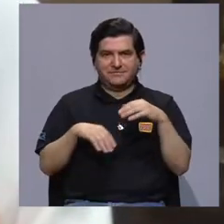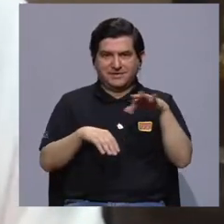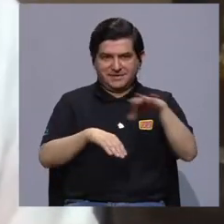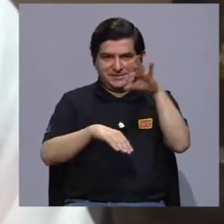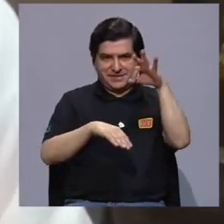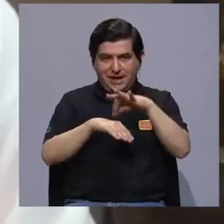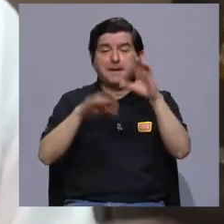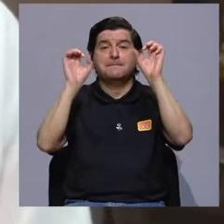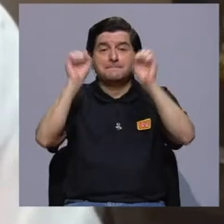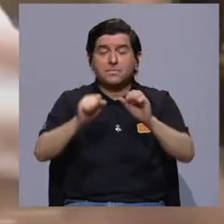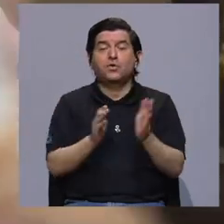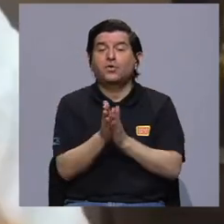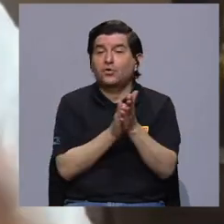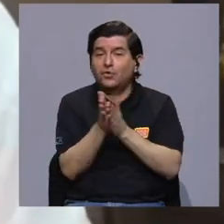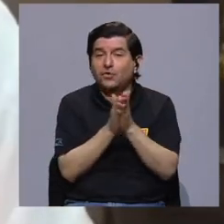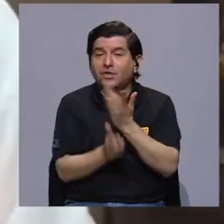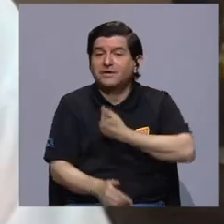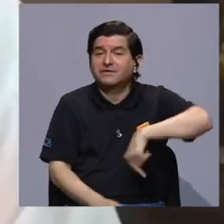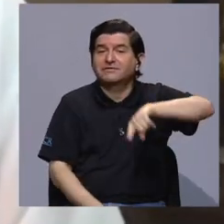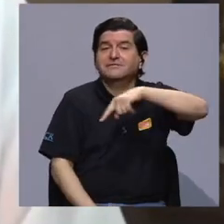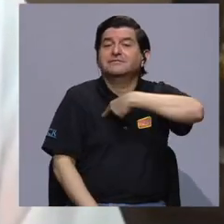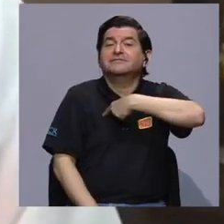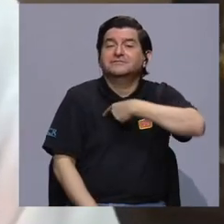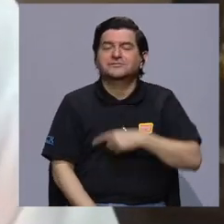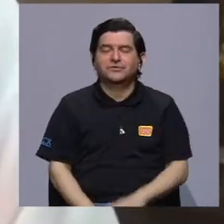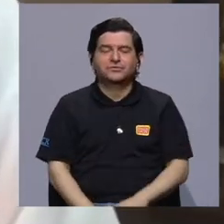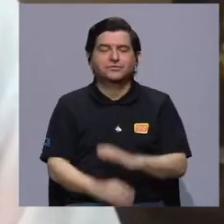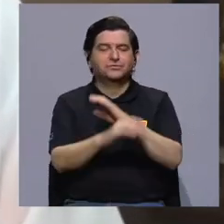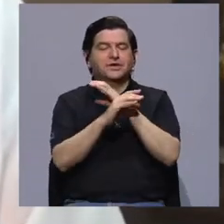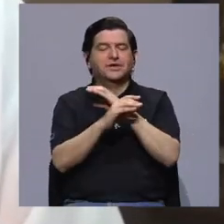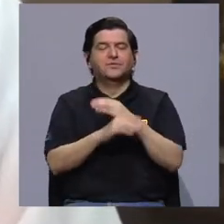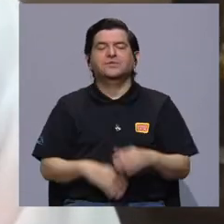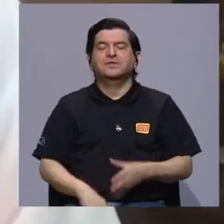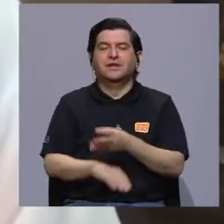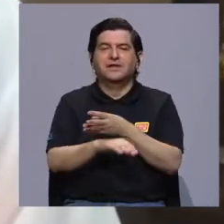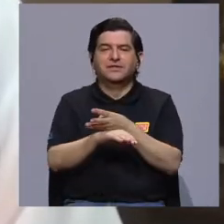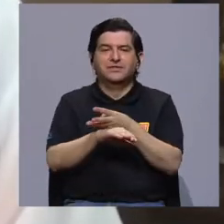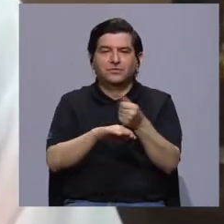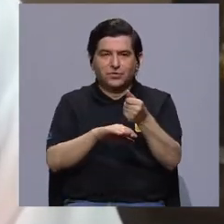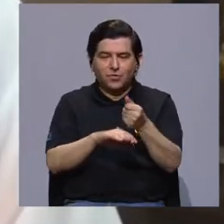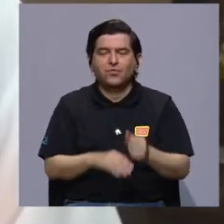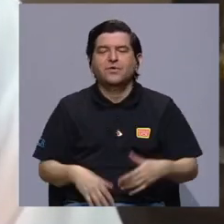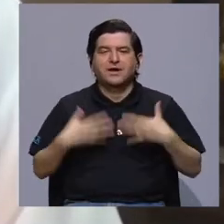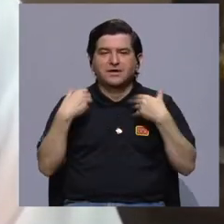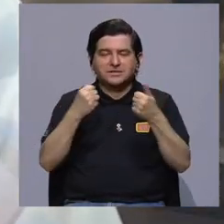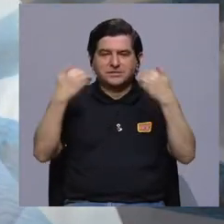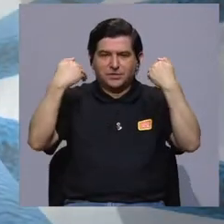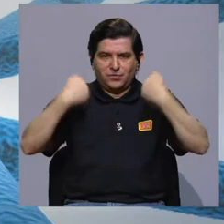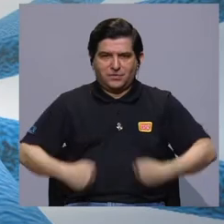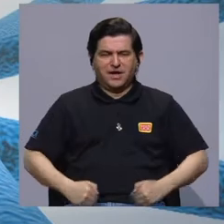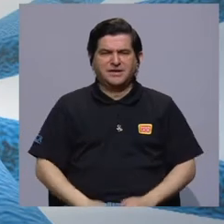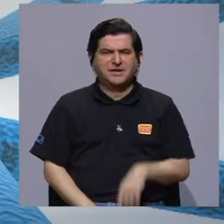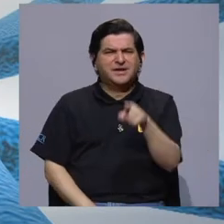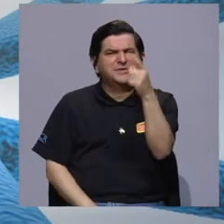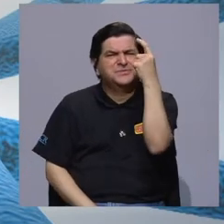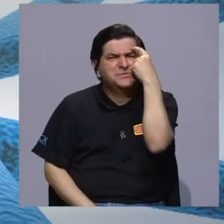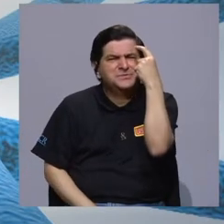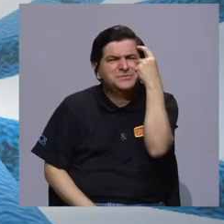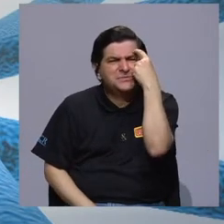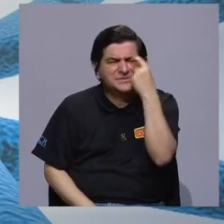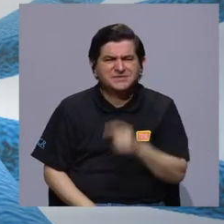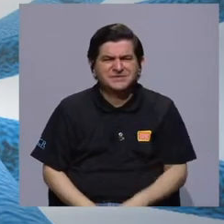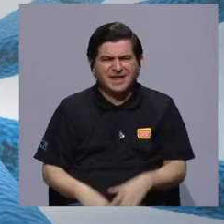benéficos para las abejas que pudiéramos aprovechar nosotros para cuidar la salud de los humanos. ¿Qué los lleva a ustedes